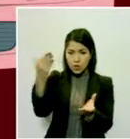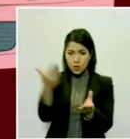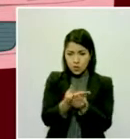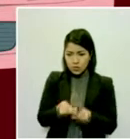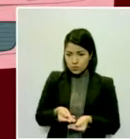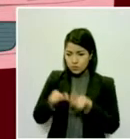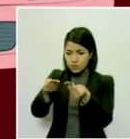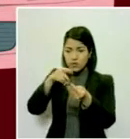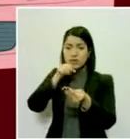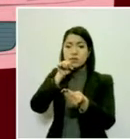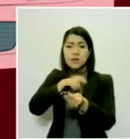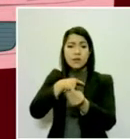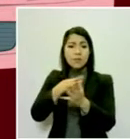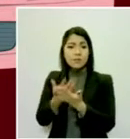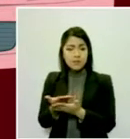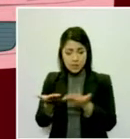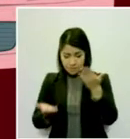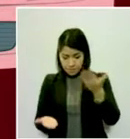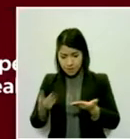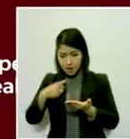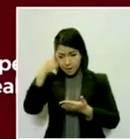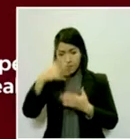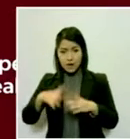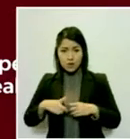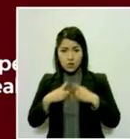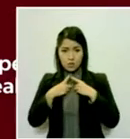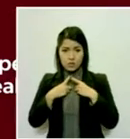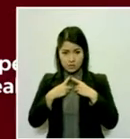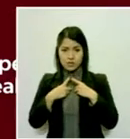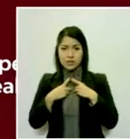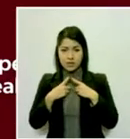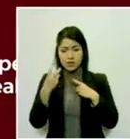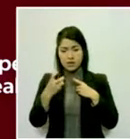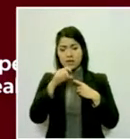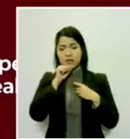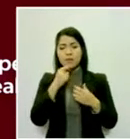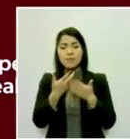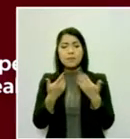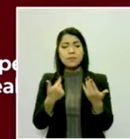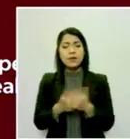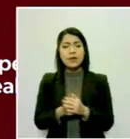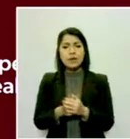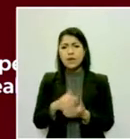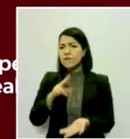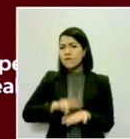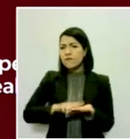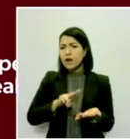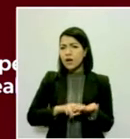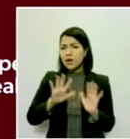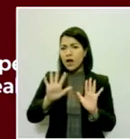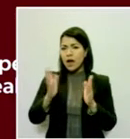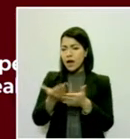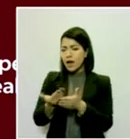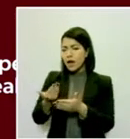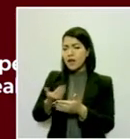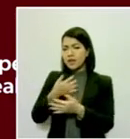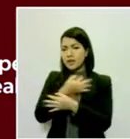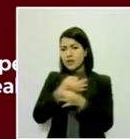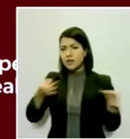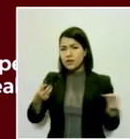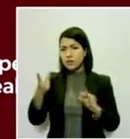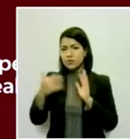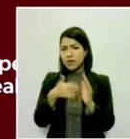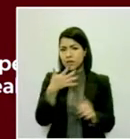deberá coincidir con el comprobante del domicilio. Siguiente. Los costos, como ya lo comentaba, para el gobierno federal